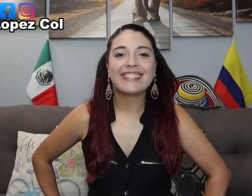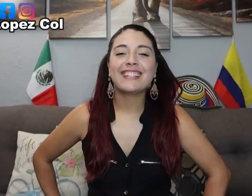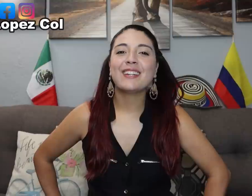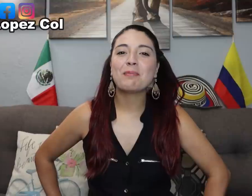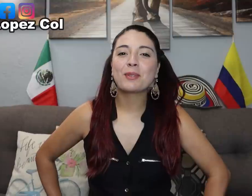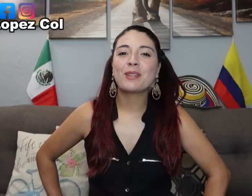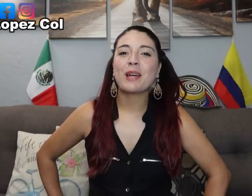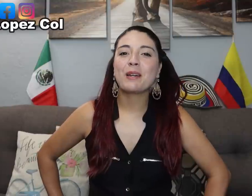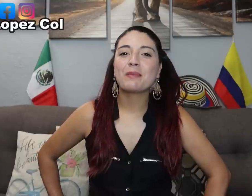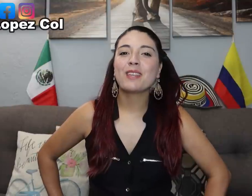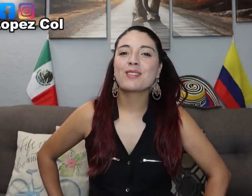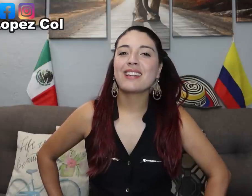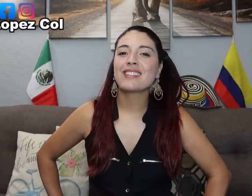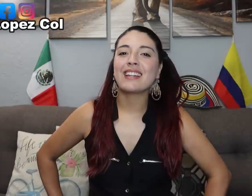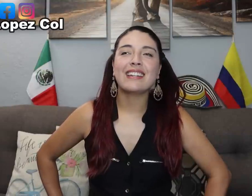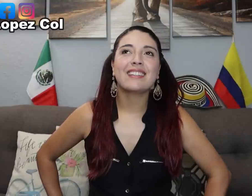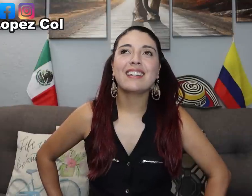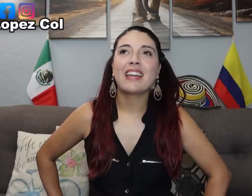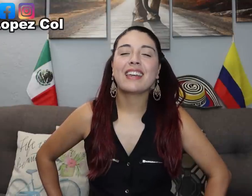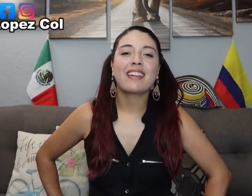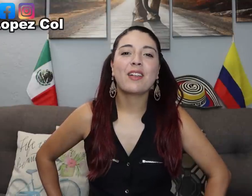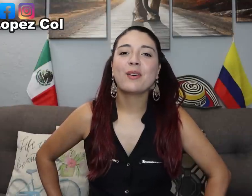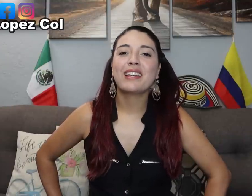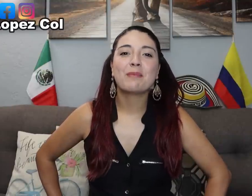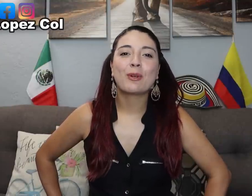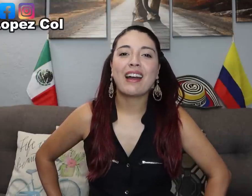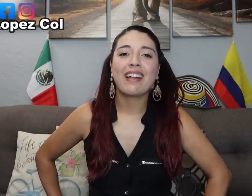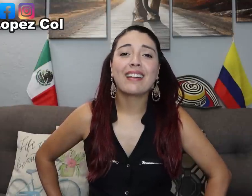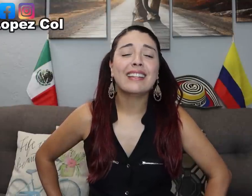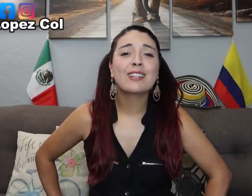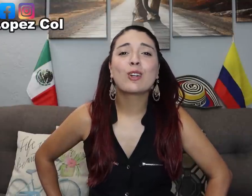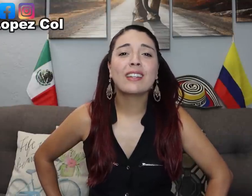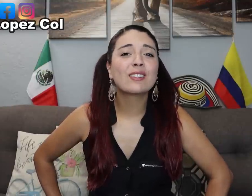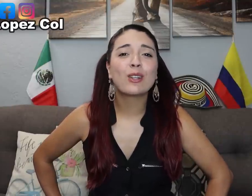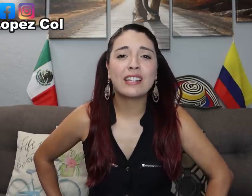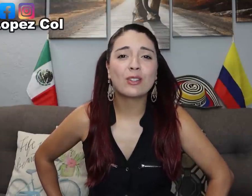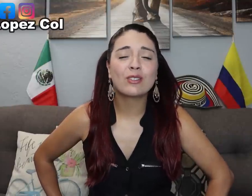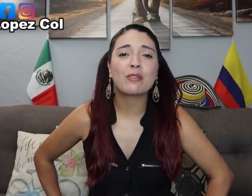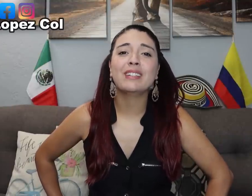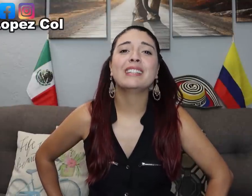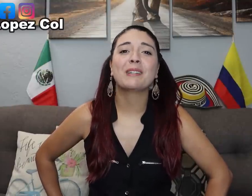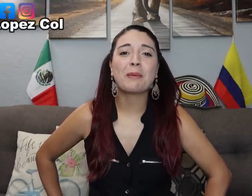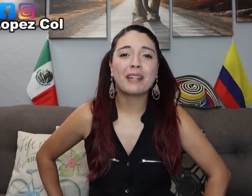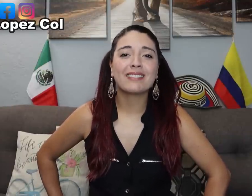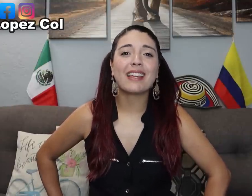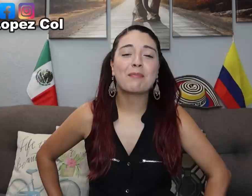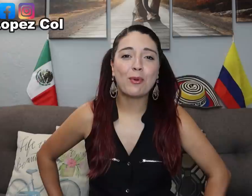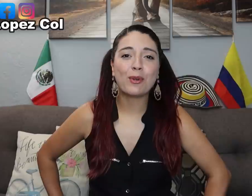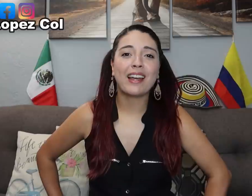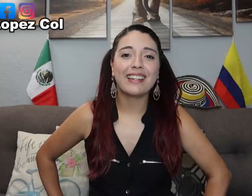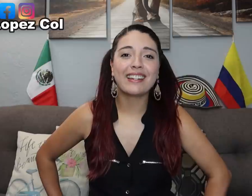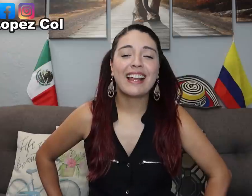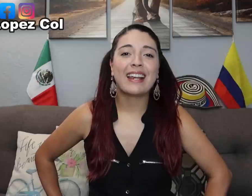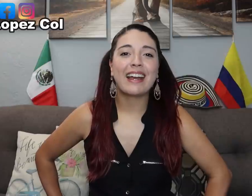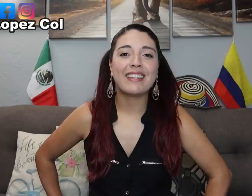Nayarit. He tenido la oportunidad de ver videos de Nayarit y he quedado enamorada. Lindo, lindo, lindo. Definitivamente